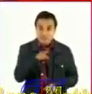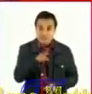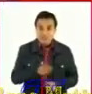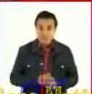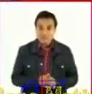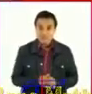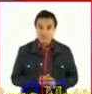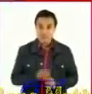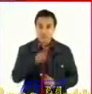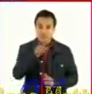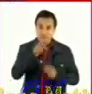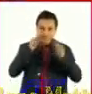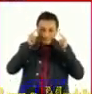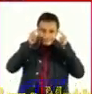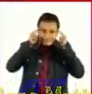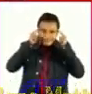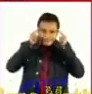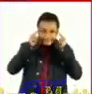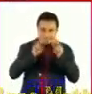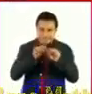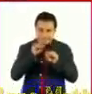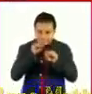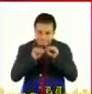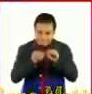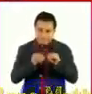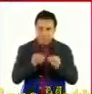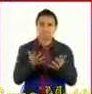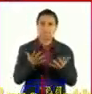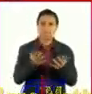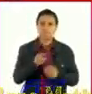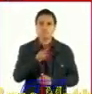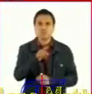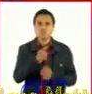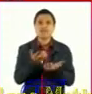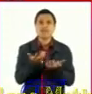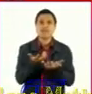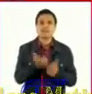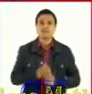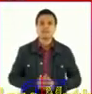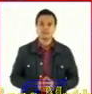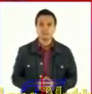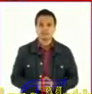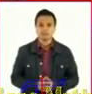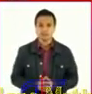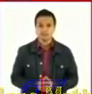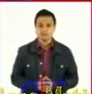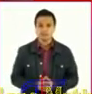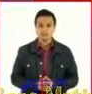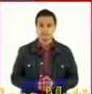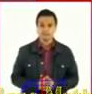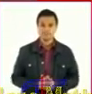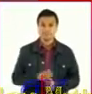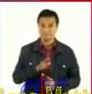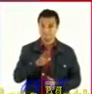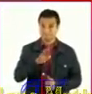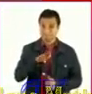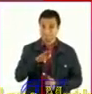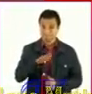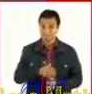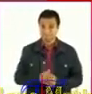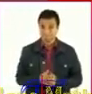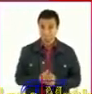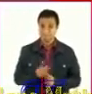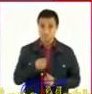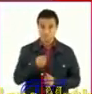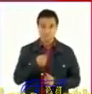Te veo muy concentrado y pensativo. ¿Qué haces? Pues Claudia, pues la verdad sí estoy